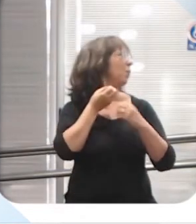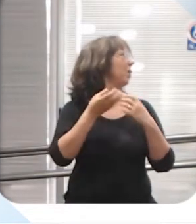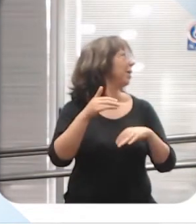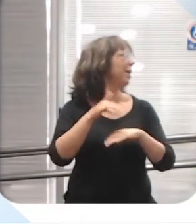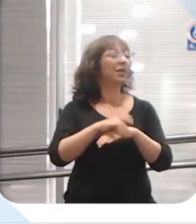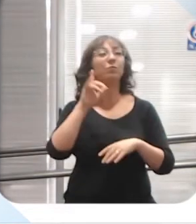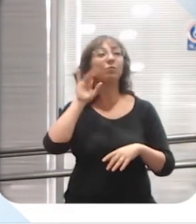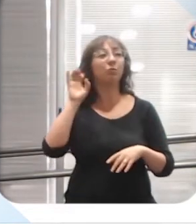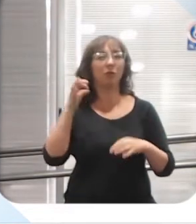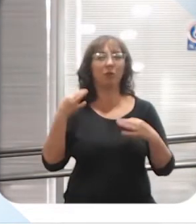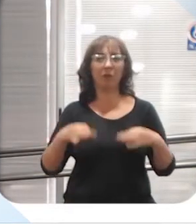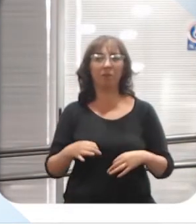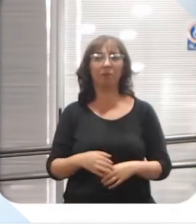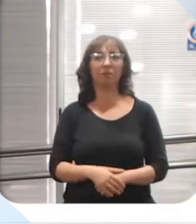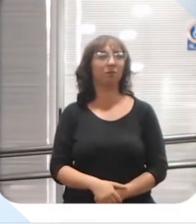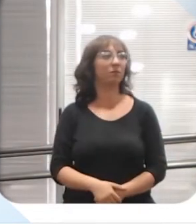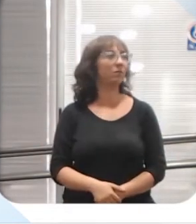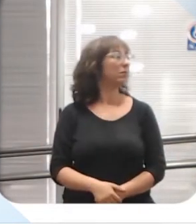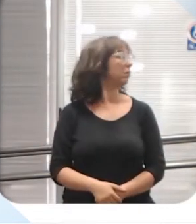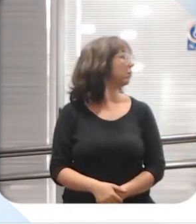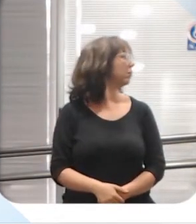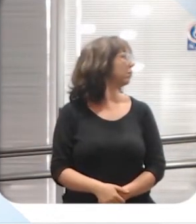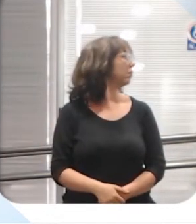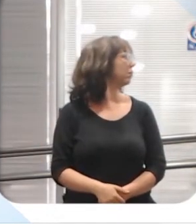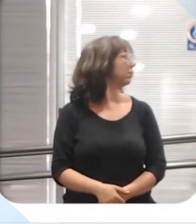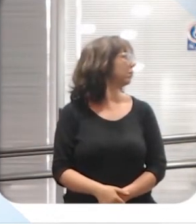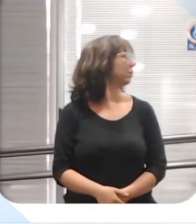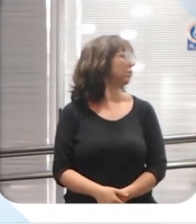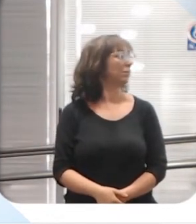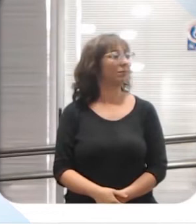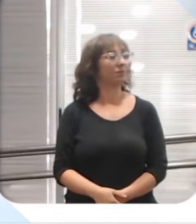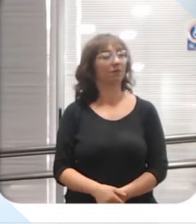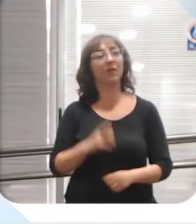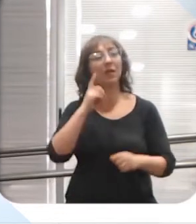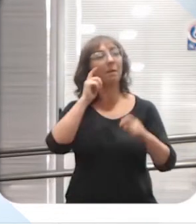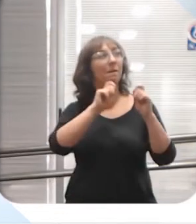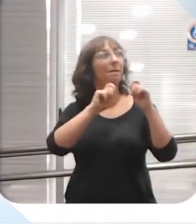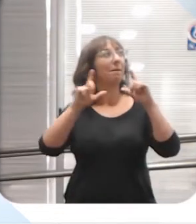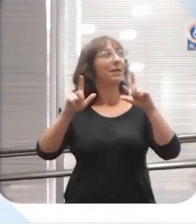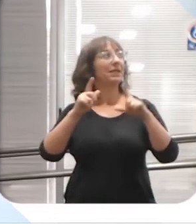¿Se oye bien? A ver si María Noel me ubica la presentación.